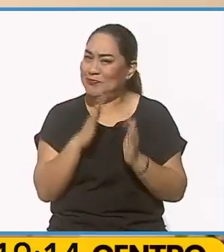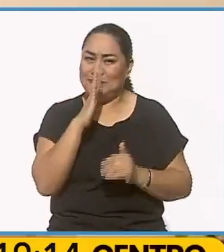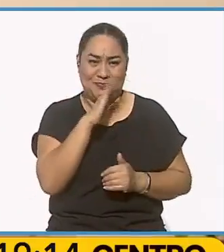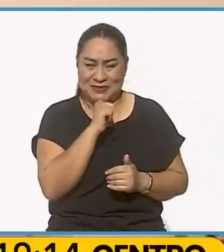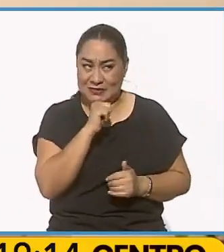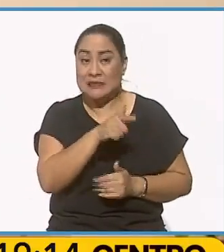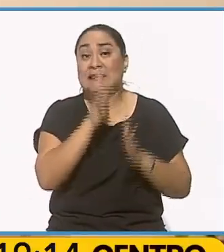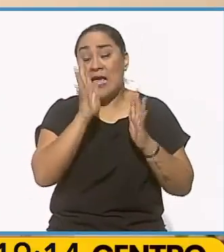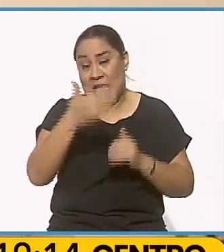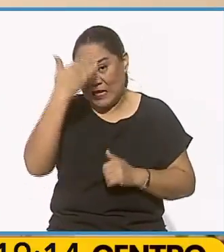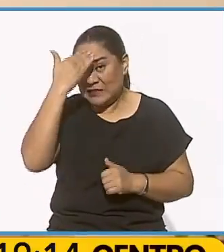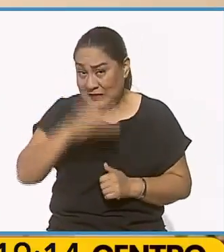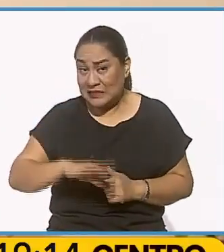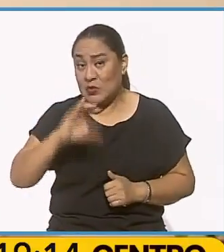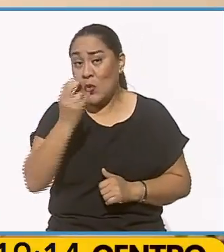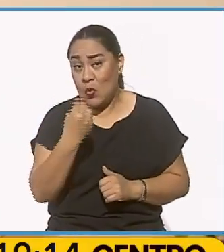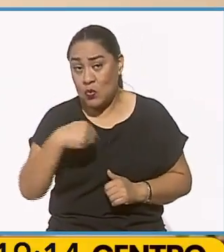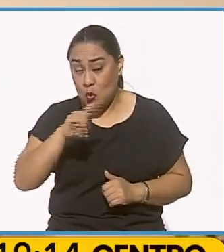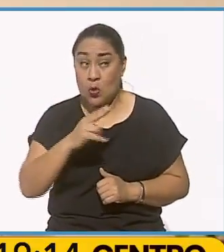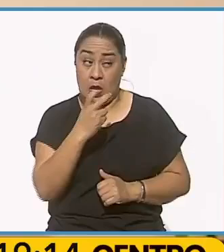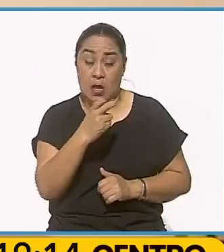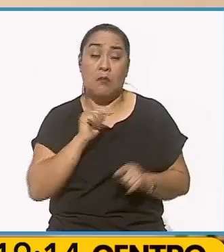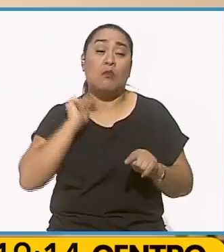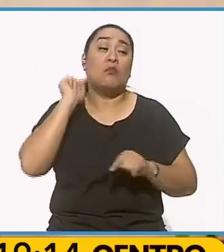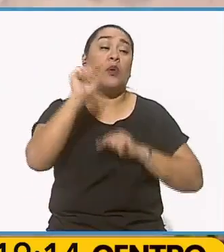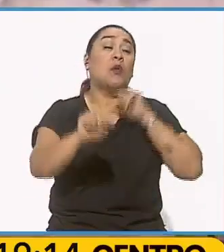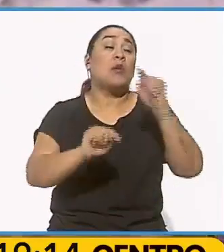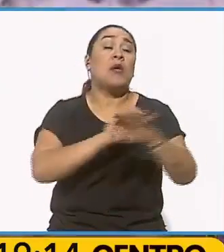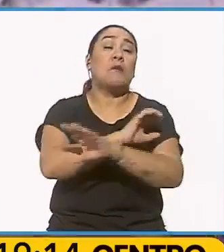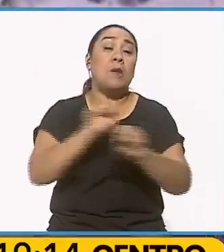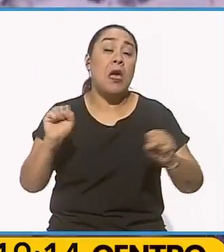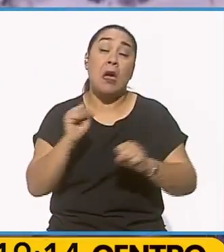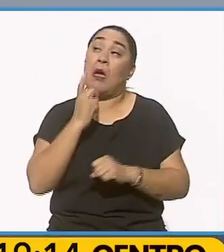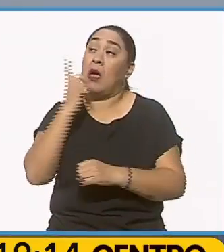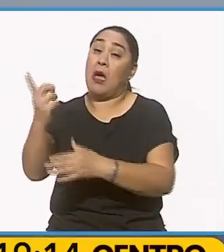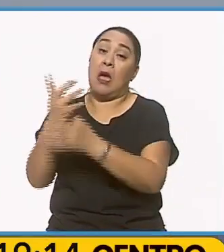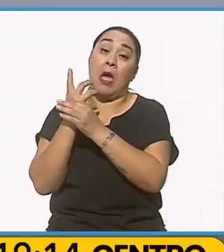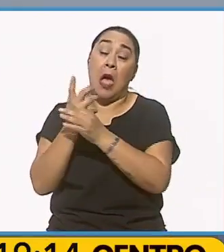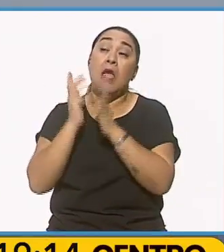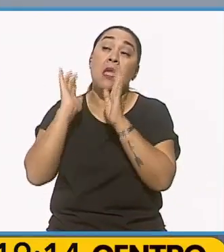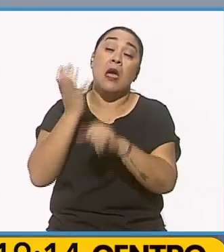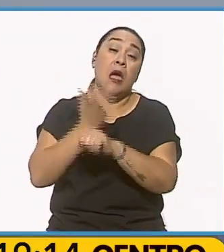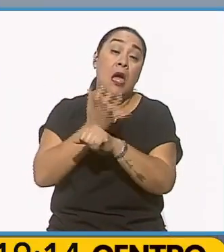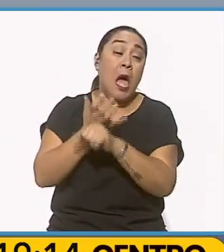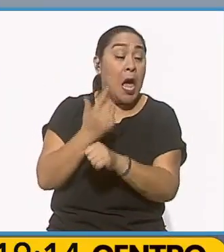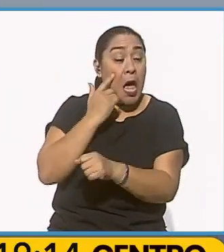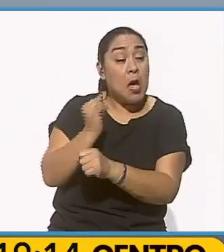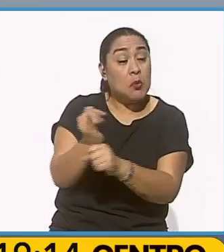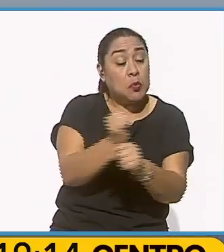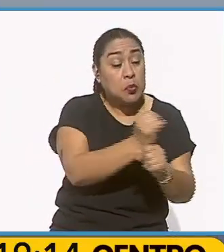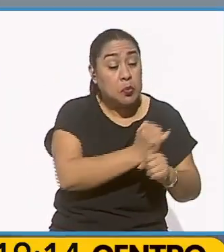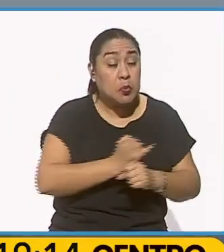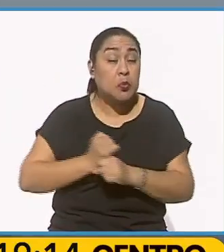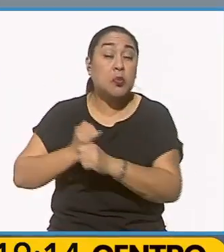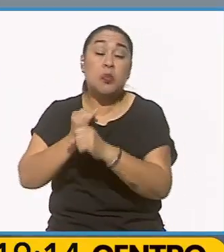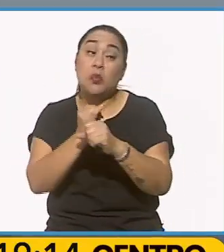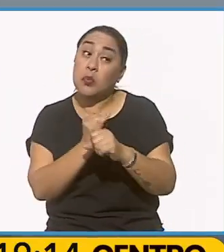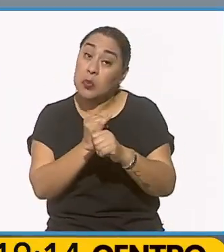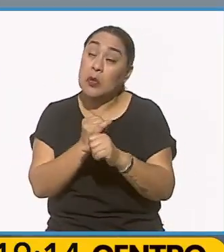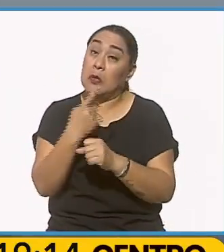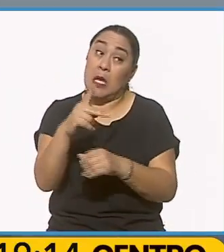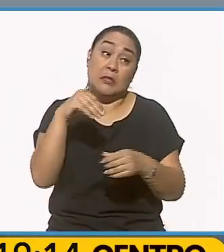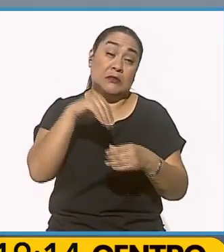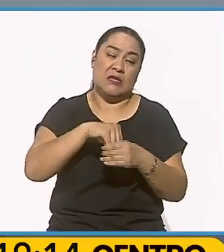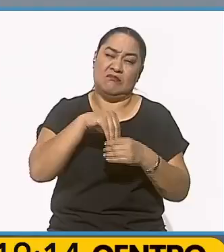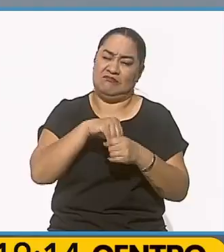nos podemos olvidar que estos ataques son fundados en presuntos informes de inteligencia de los Estados Unidos que son absolutamente secretos